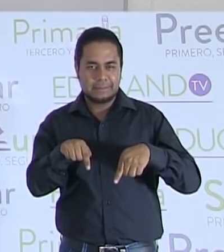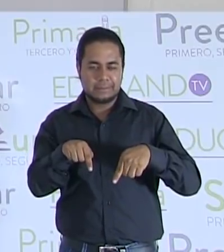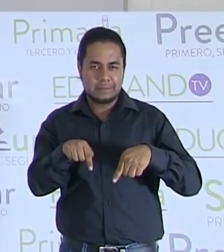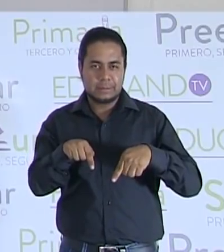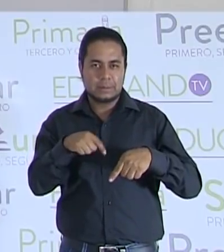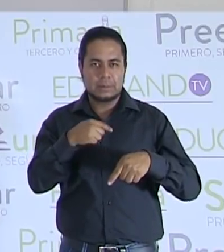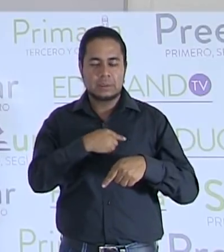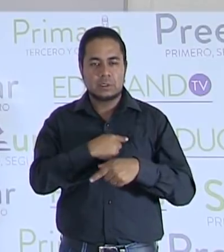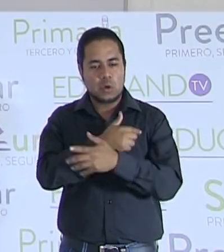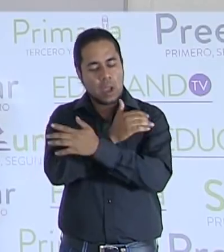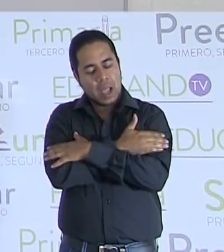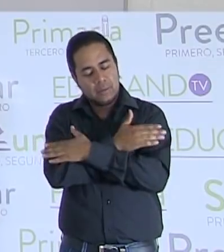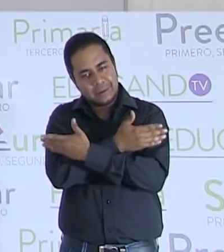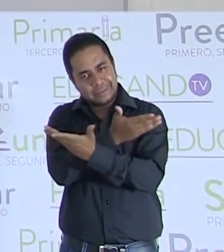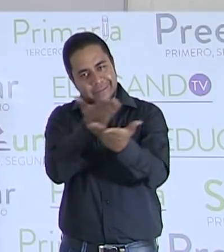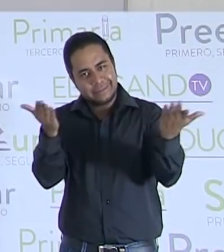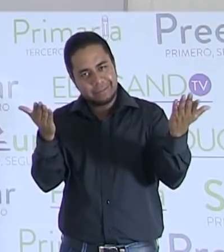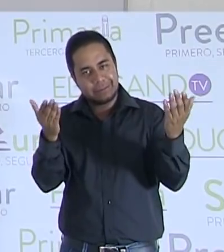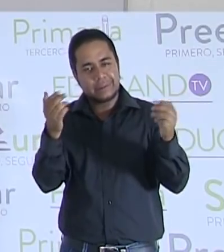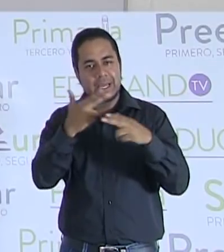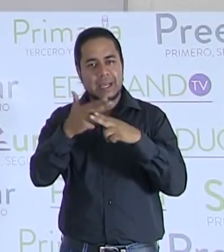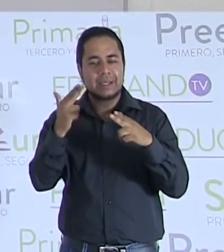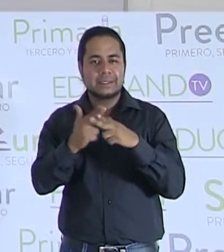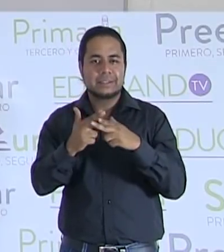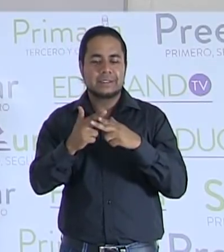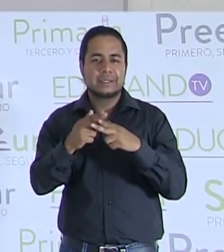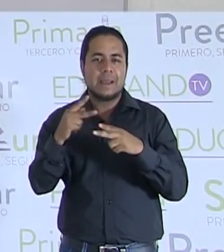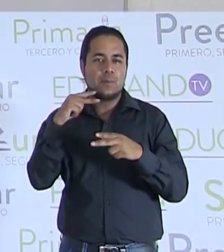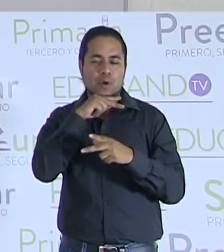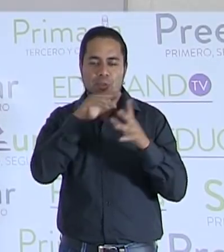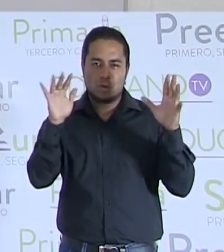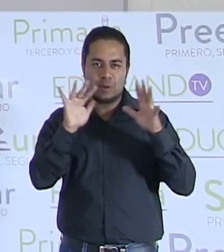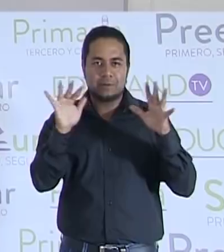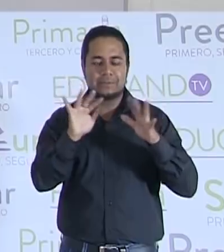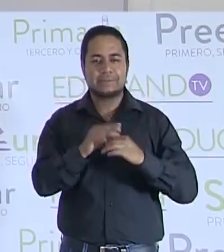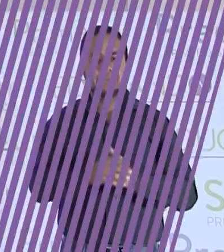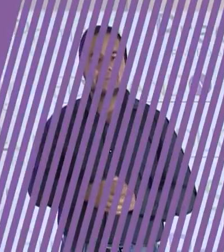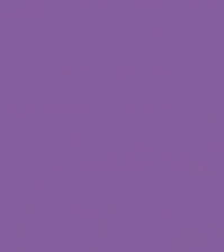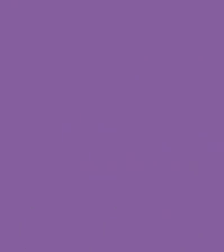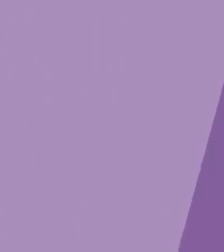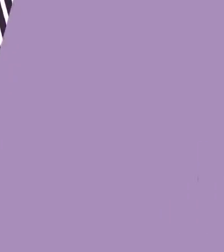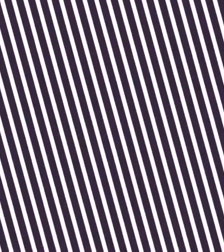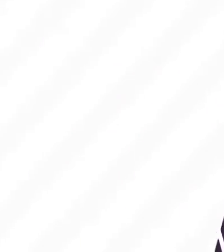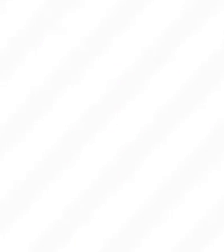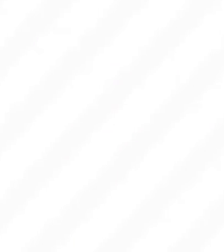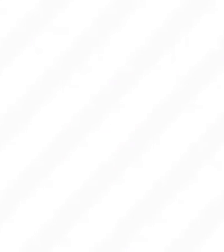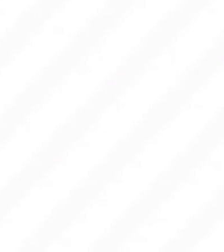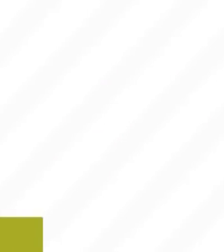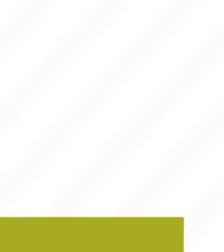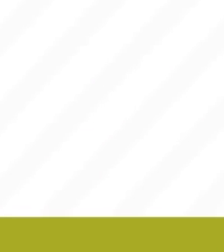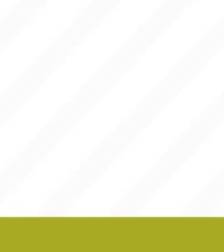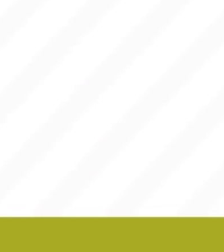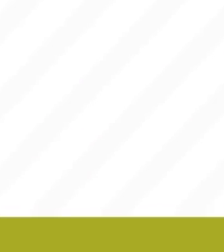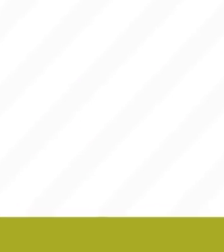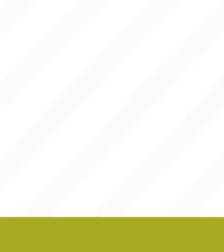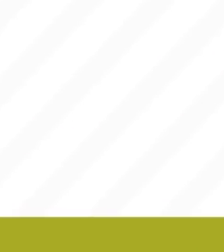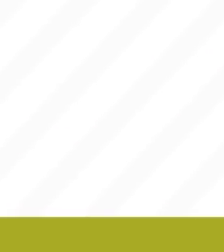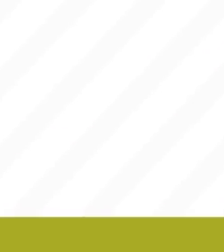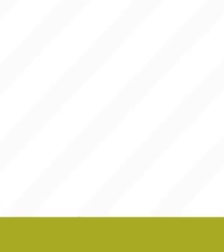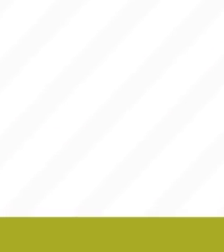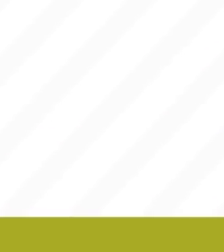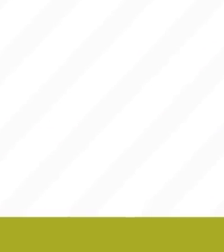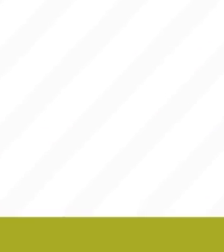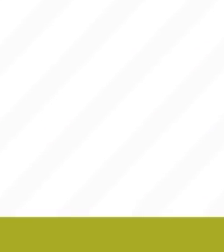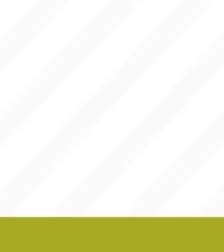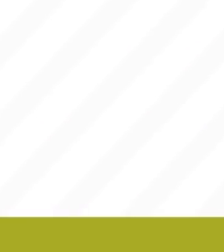y les mando un fuerte abrazo. Hasta la próxima, niños.